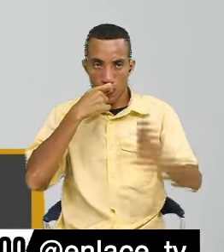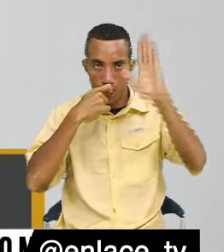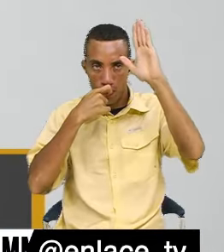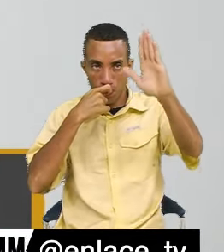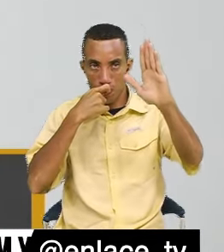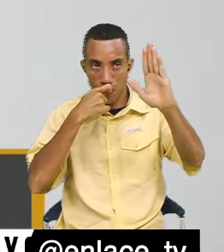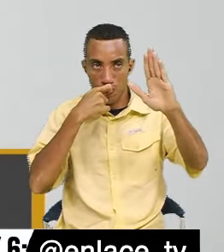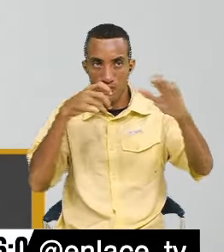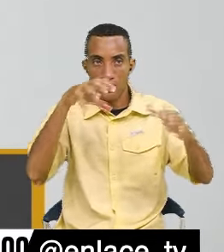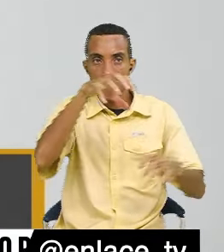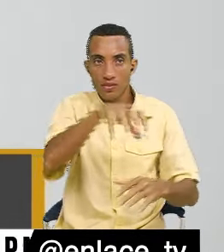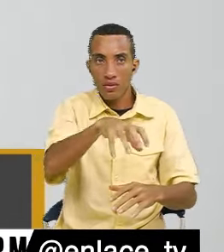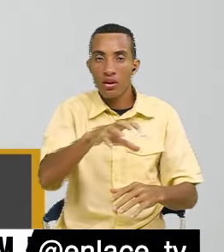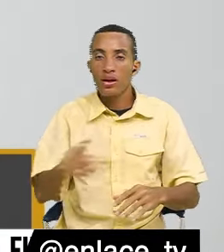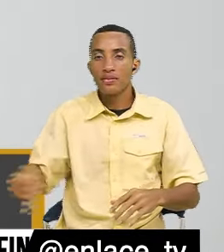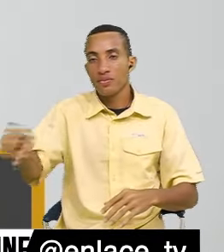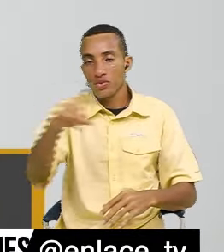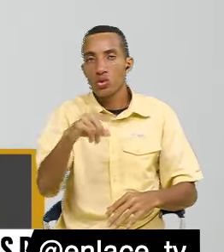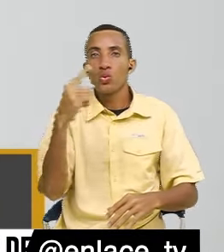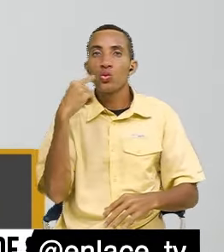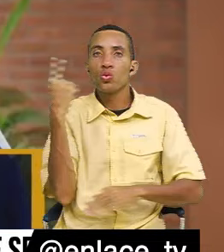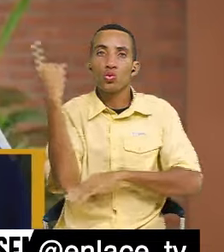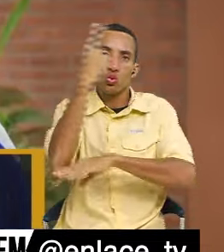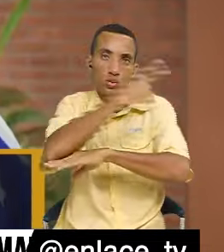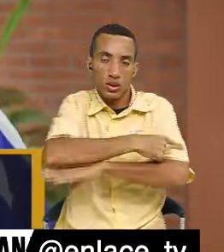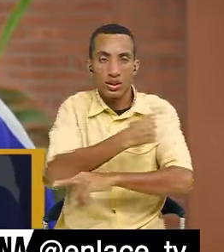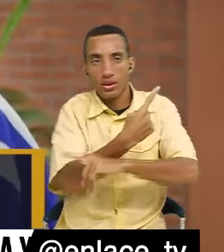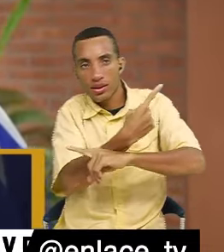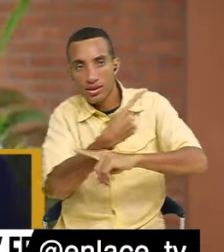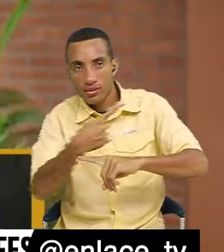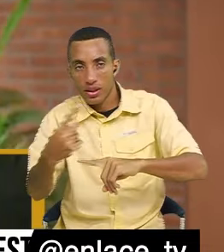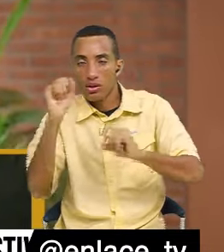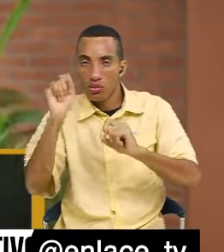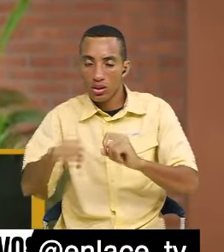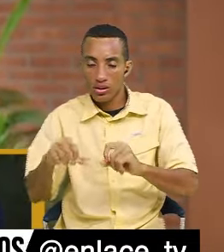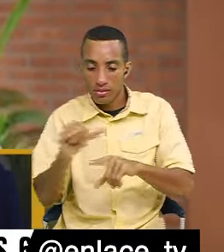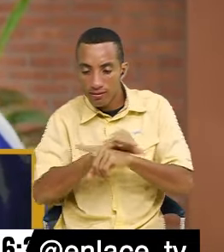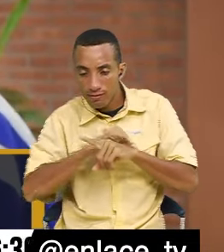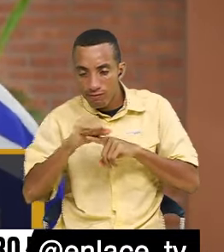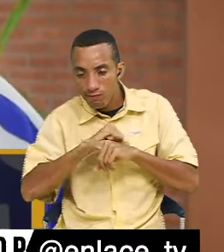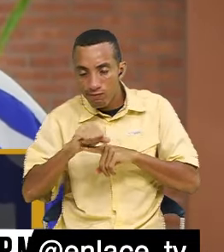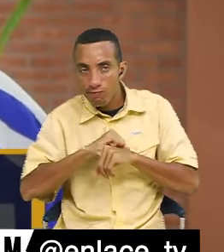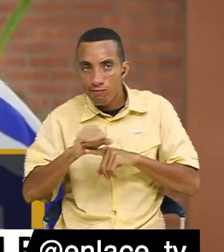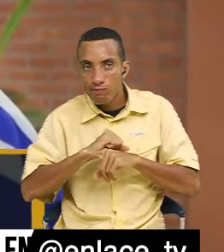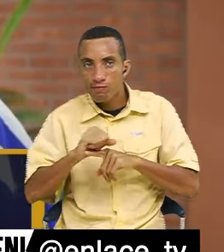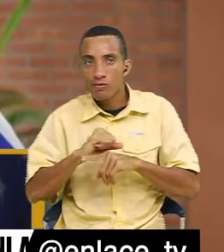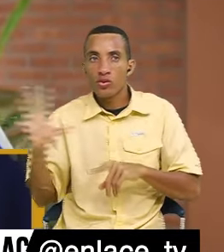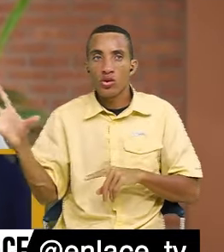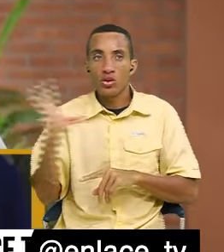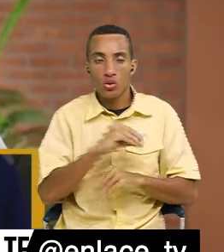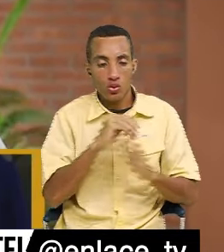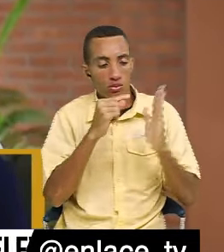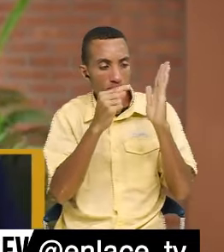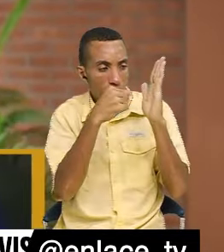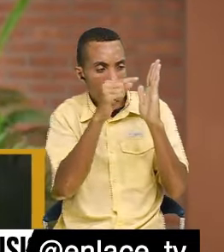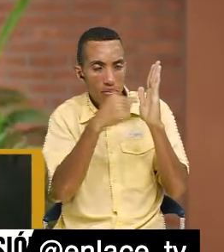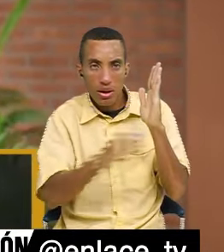adecuado para que los muchachos un día a la semana puedan practicar responsablemente y con todas las medidas de